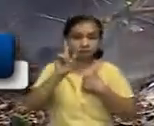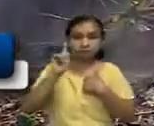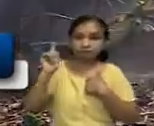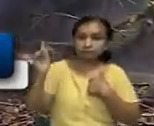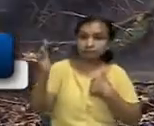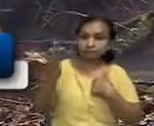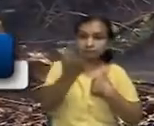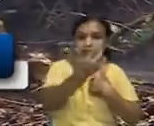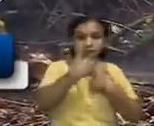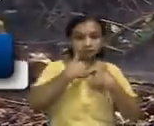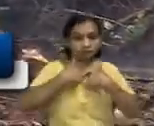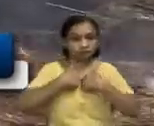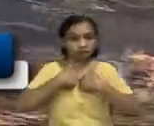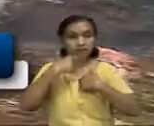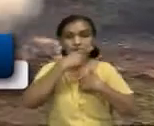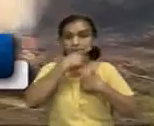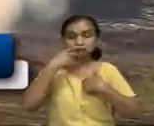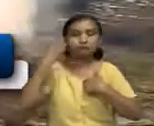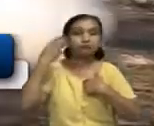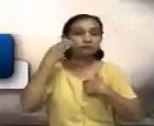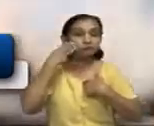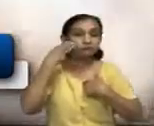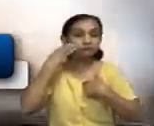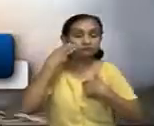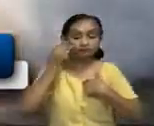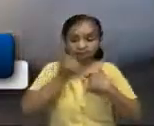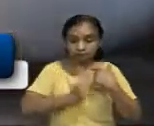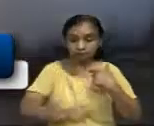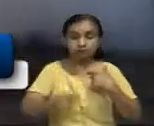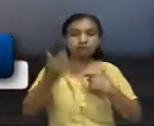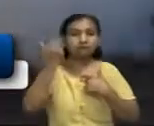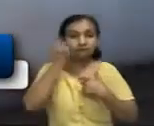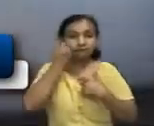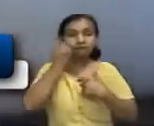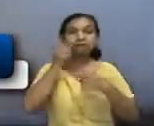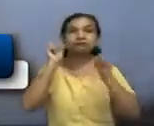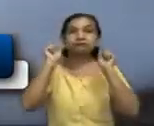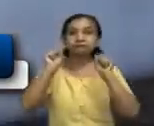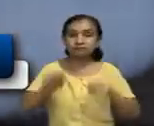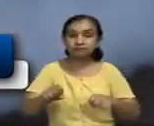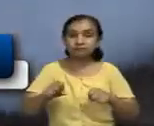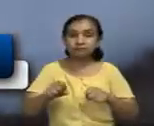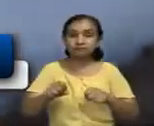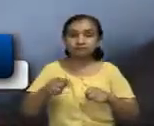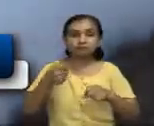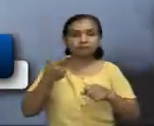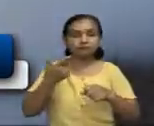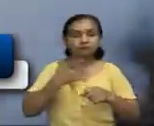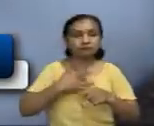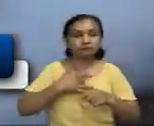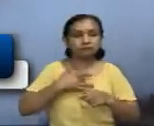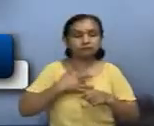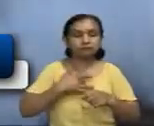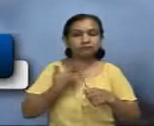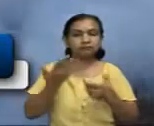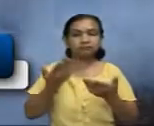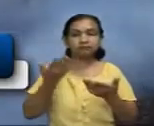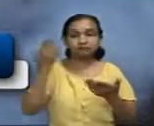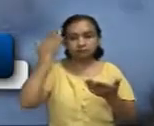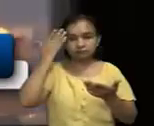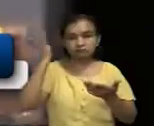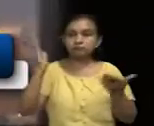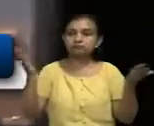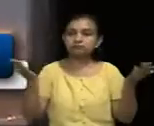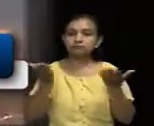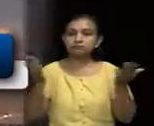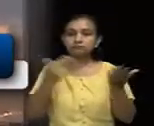puede dar a nosotros, a nuestro papá, a nuestra mamá, hasta a nuestro hijo. Pero hasta que no nos dé y no estemos en esa situación, no nos vamos a dar cuenta